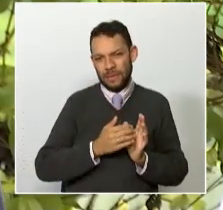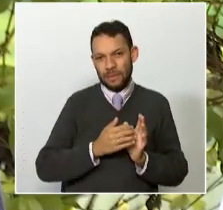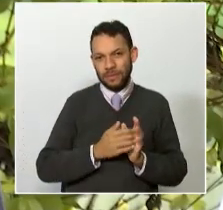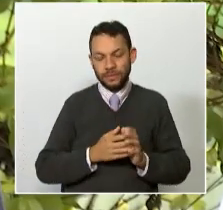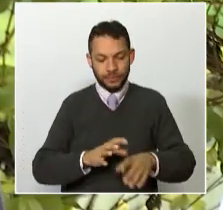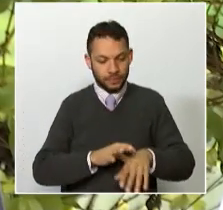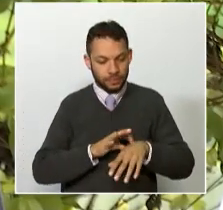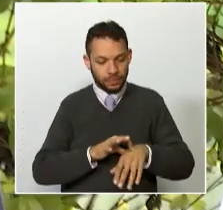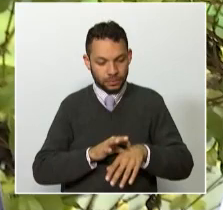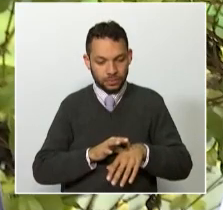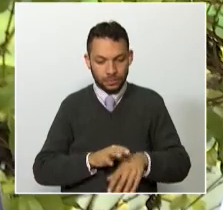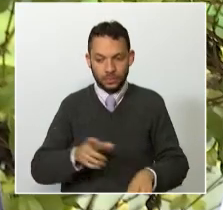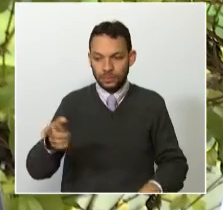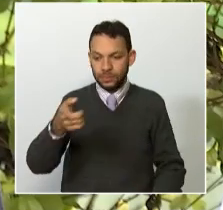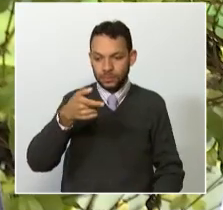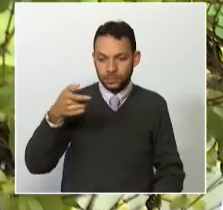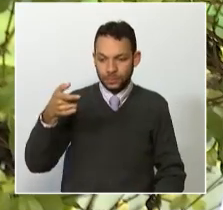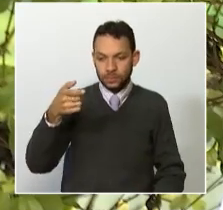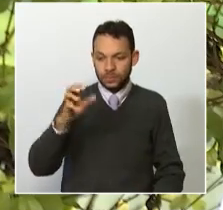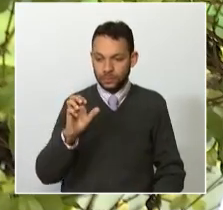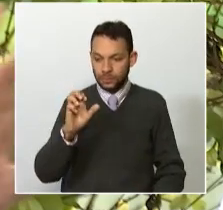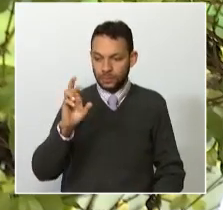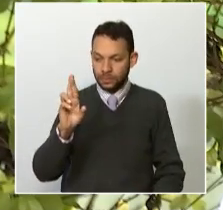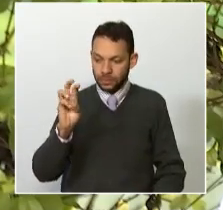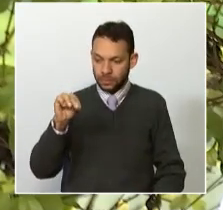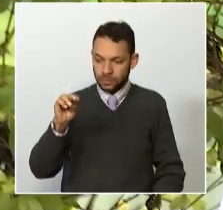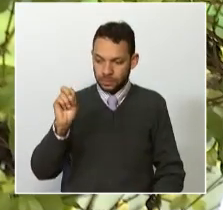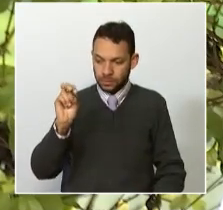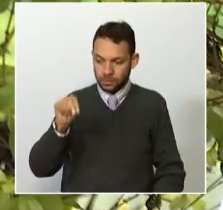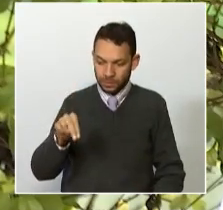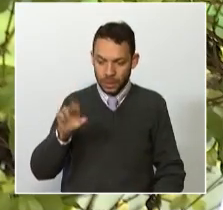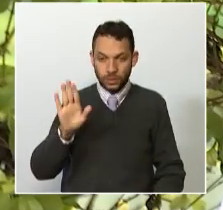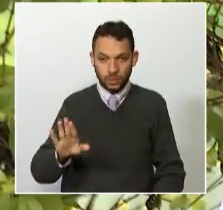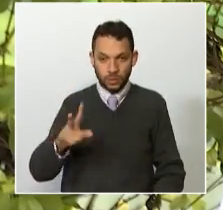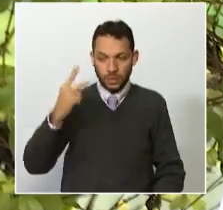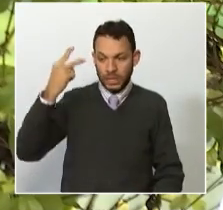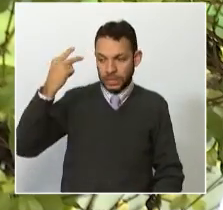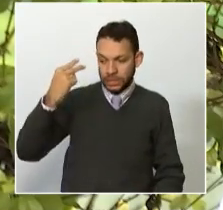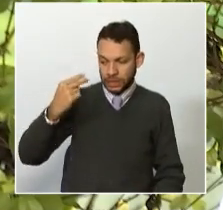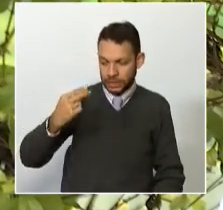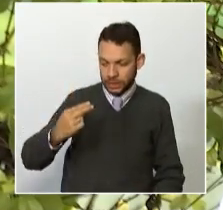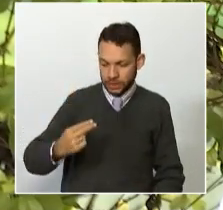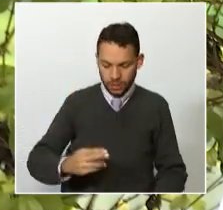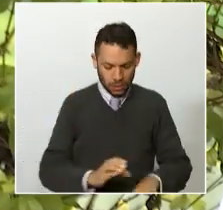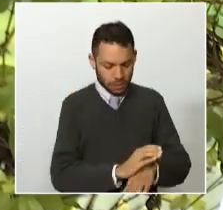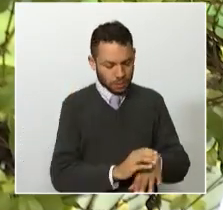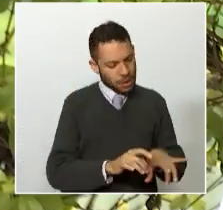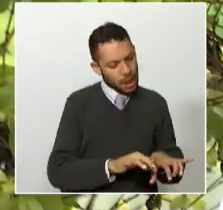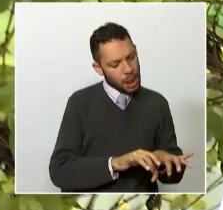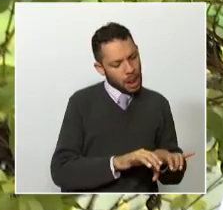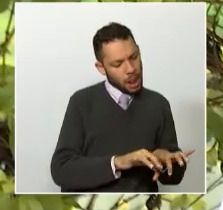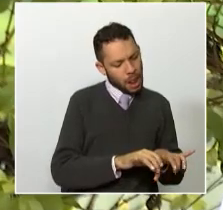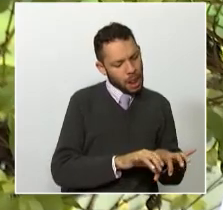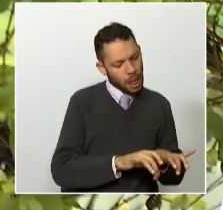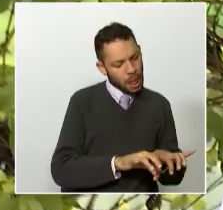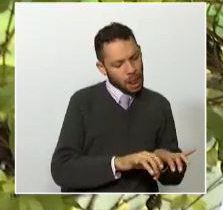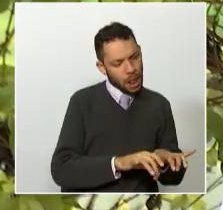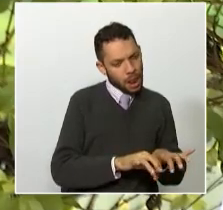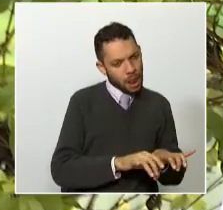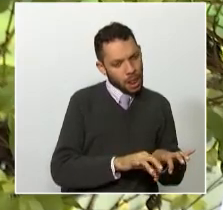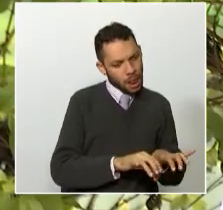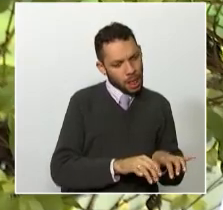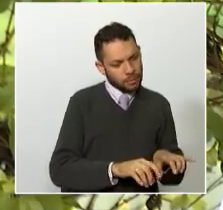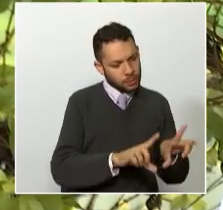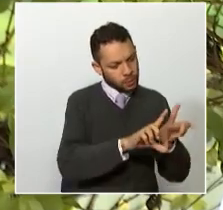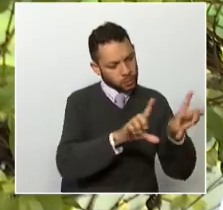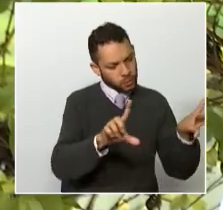doctor Germán inmediatamente termina su historia clínica, se apoya en uno de los